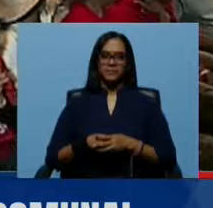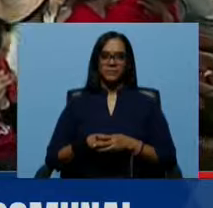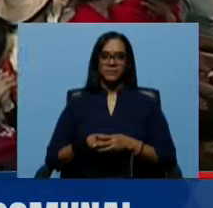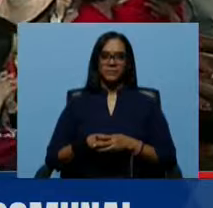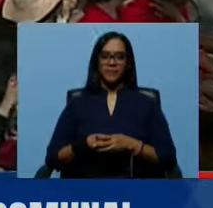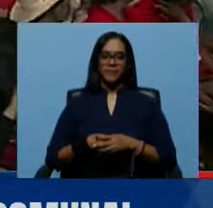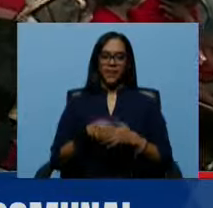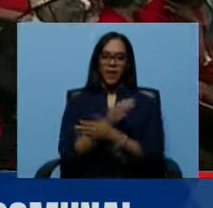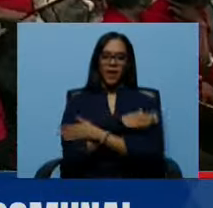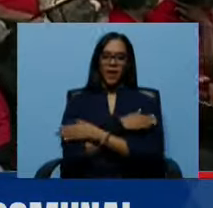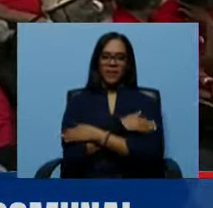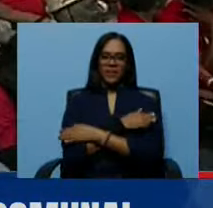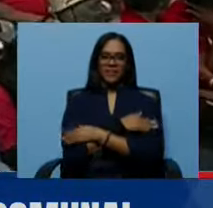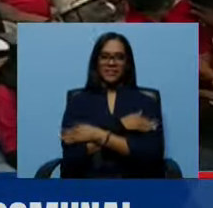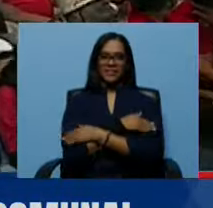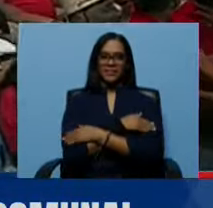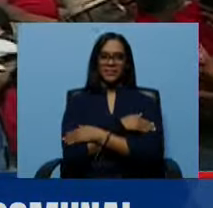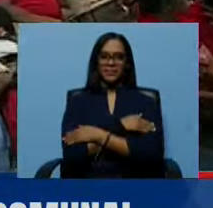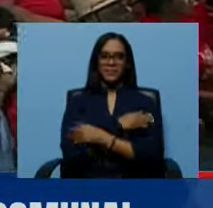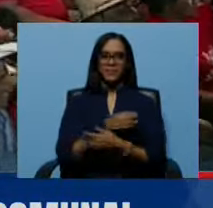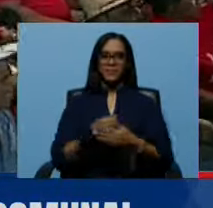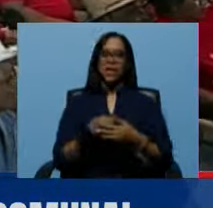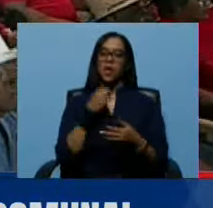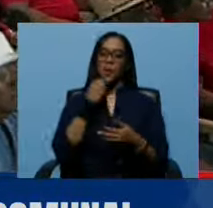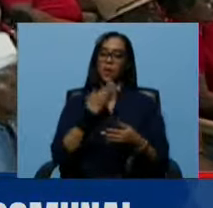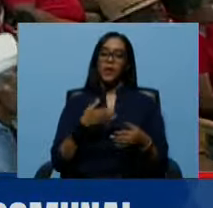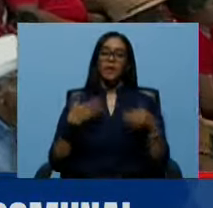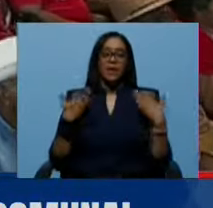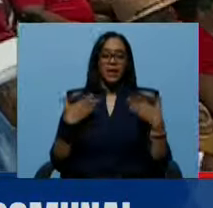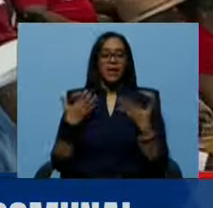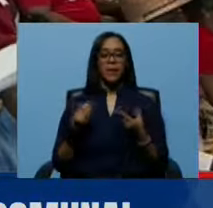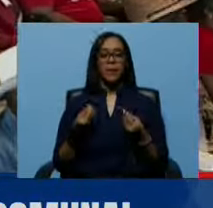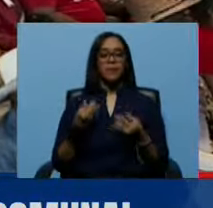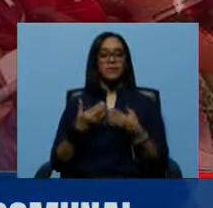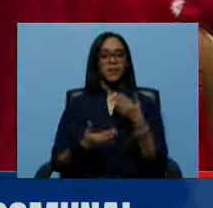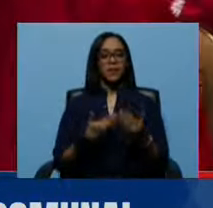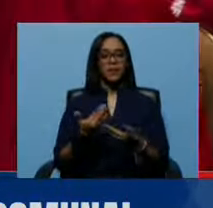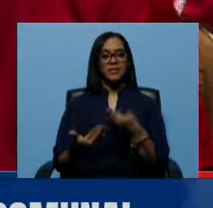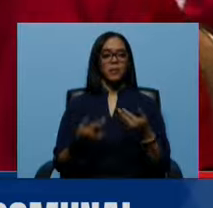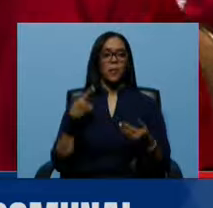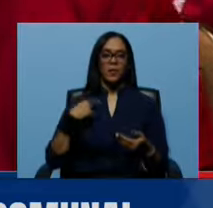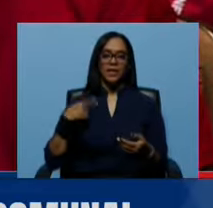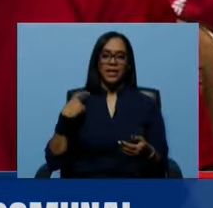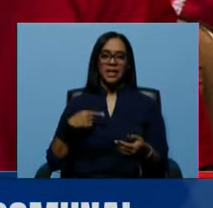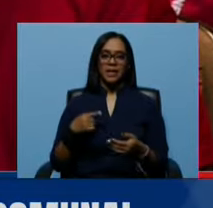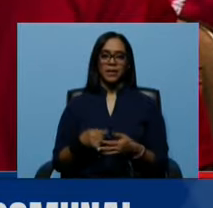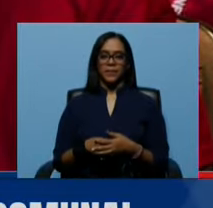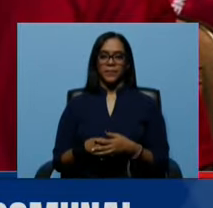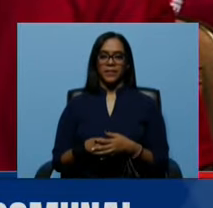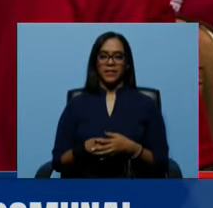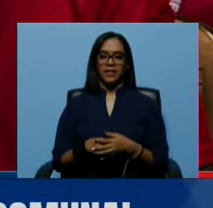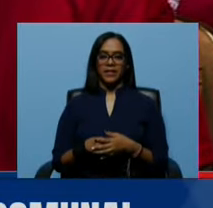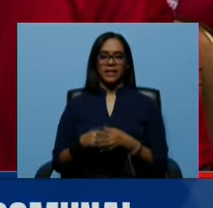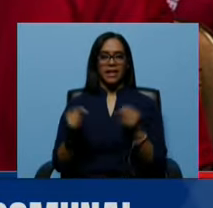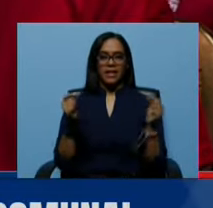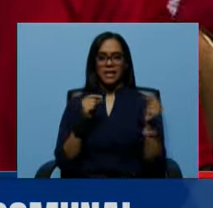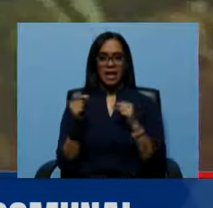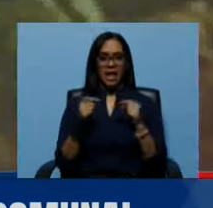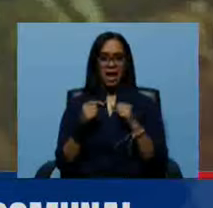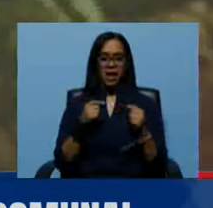Los felicito, ¿oyeron? Bueno, me alegra mucho este proceso que hemos tenido de diálogo y acción.